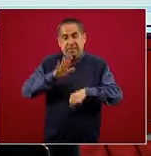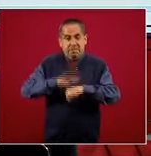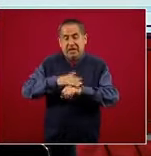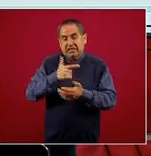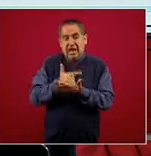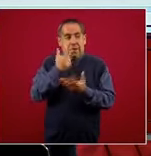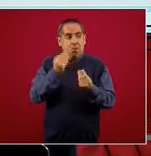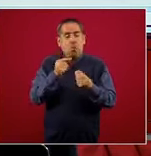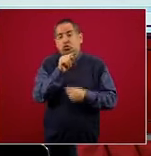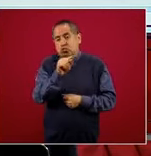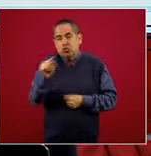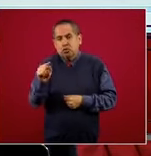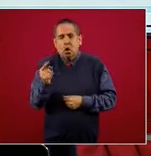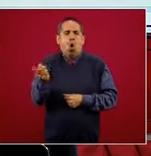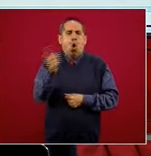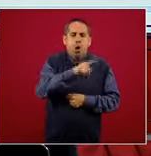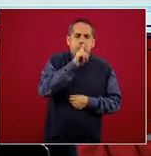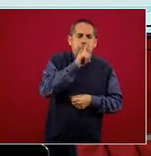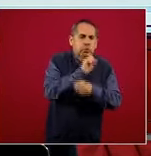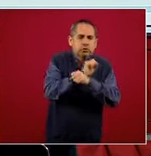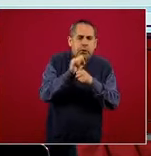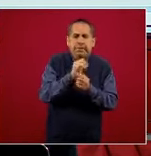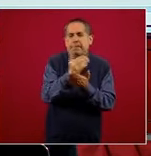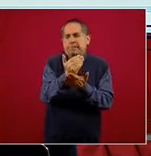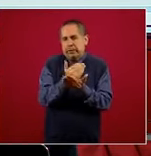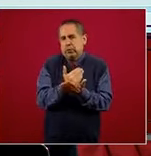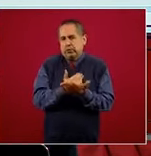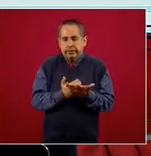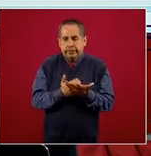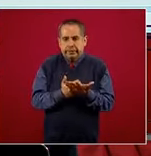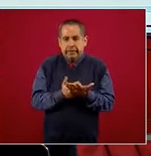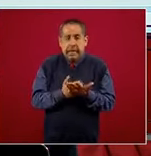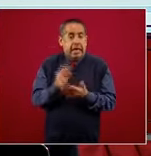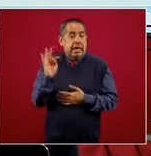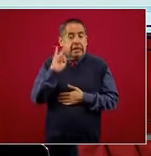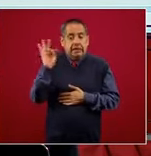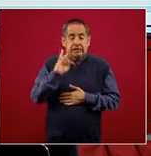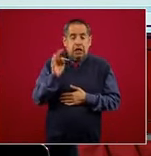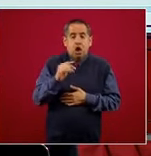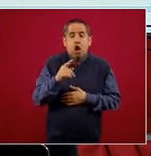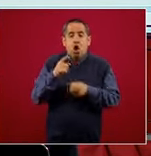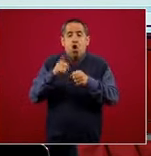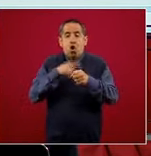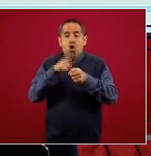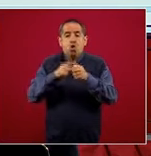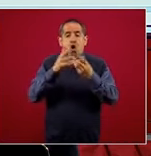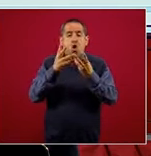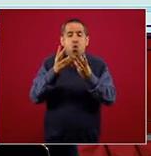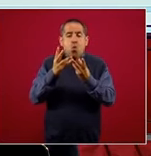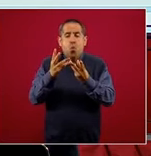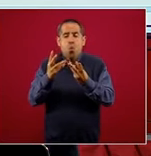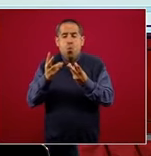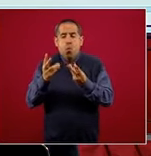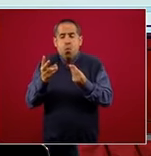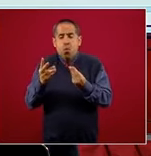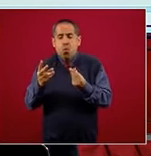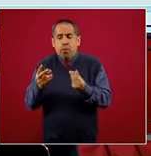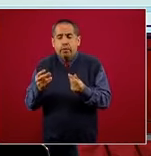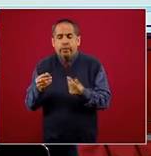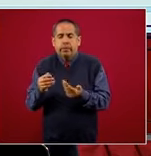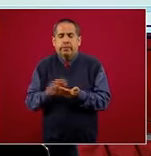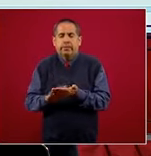más alta que las demás tasas de incidencias. En la medida que ese color va disminuyendo en intensidad, lógicamente